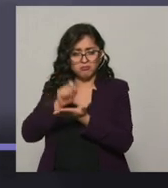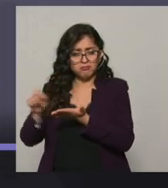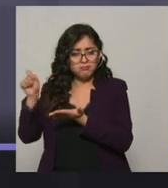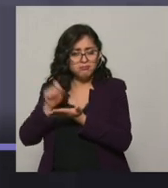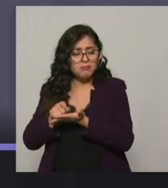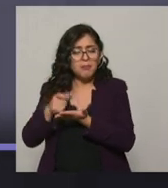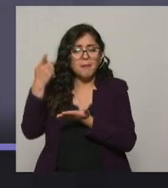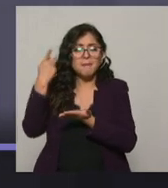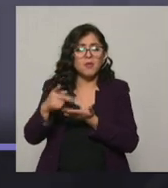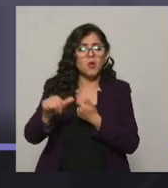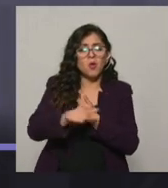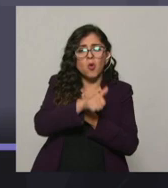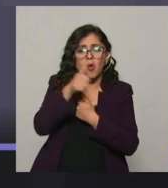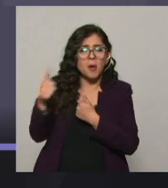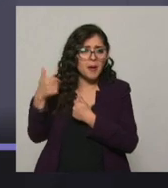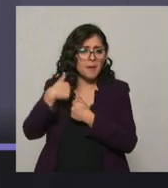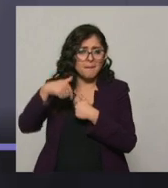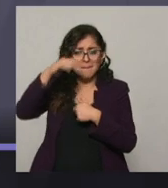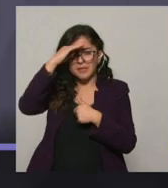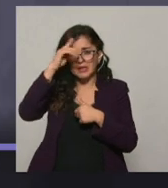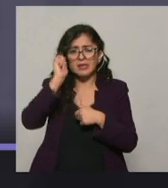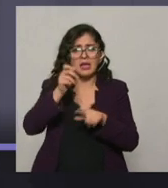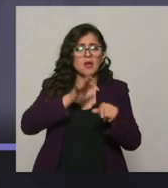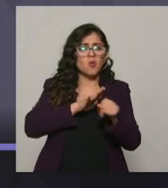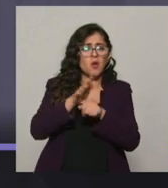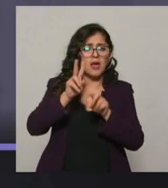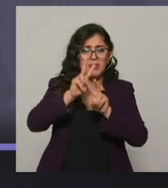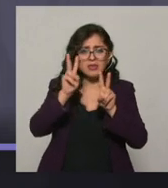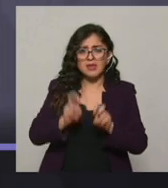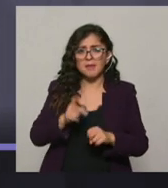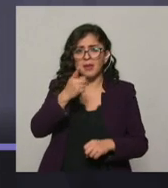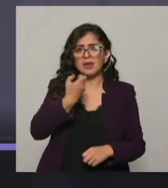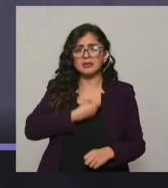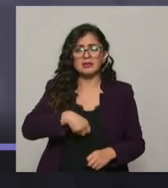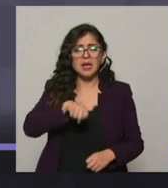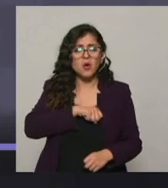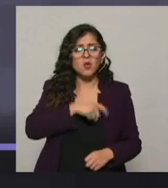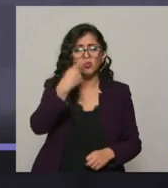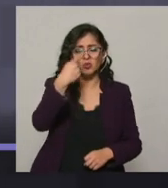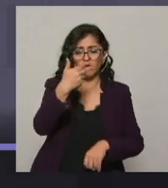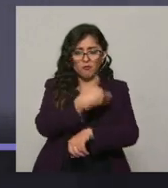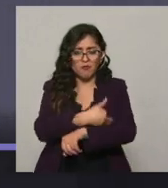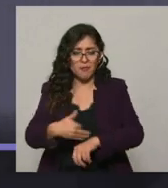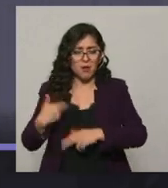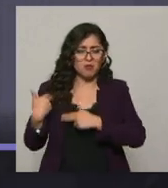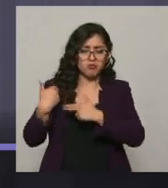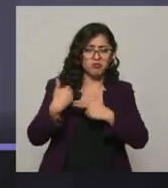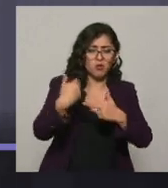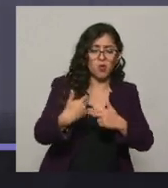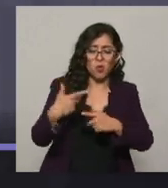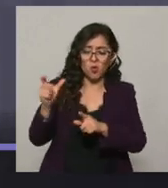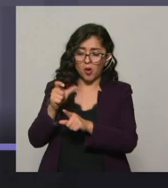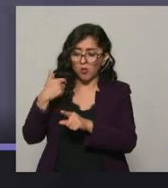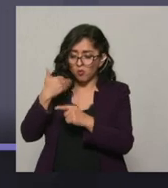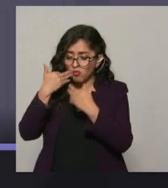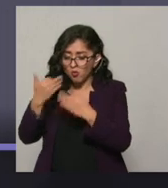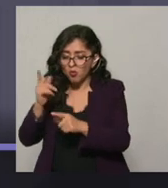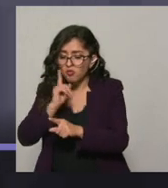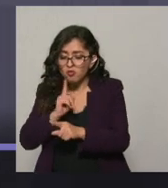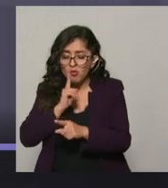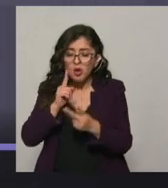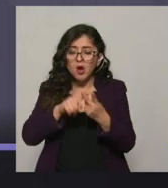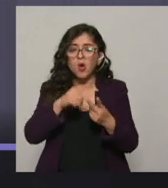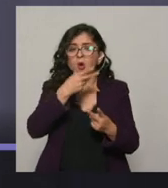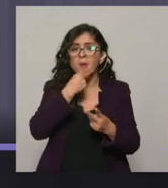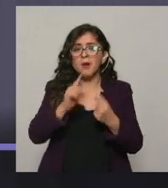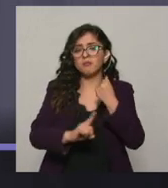nos llevaría o tendríamos que estar hablando de temas de salud mental, ¿no? En el patriarcado, ¿no? Y de cómo nos afectan a las mujeres y a los hombres. Bueno, ya